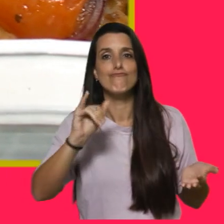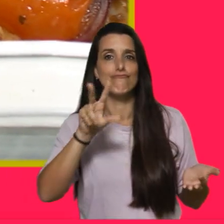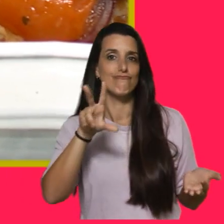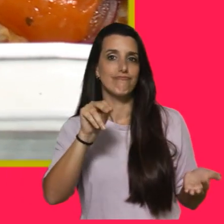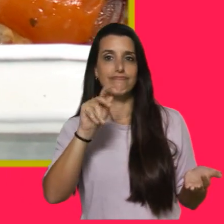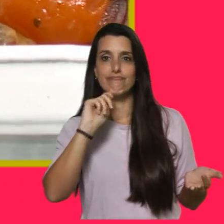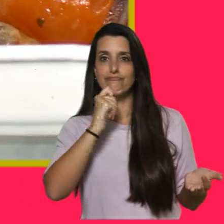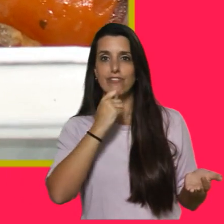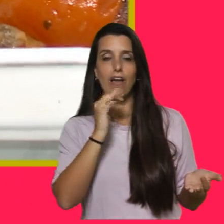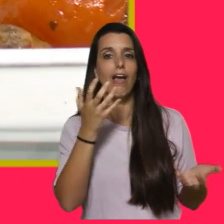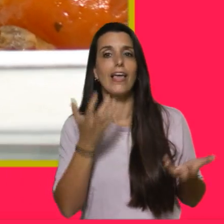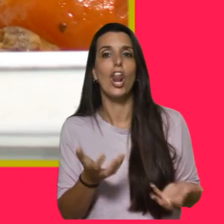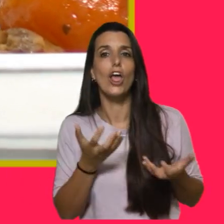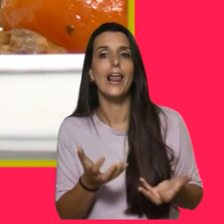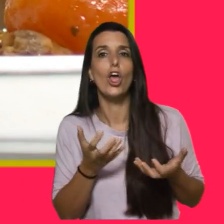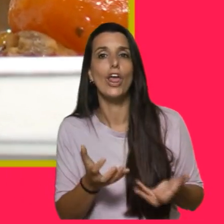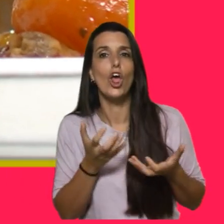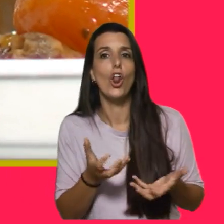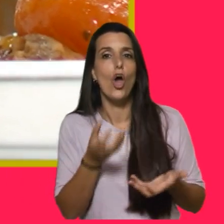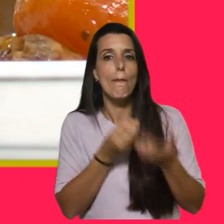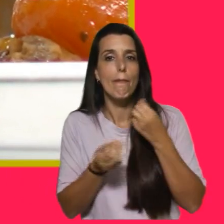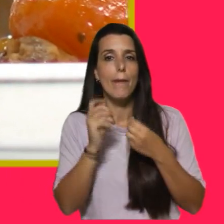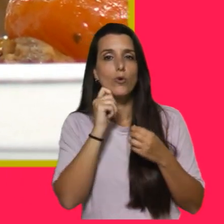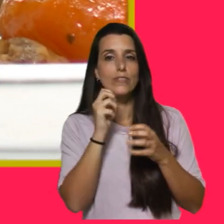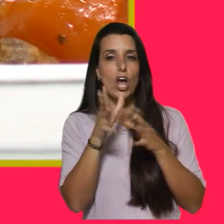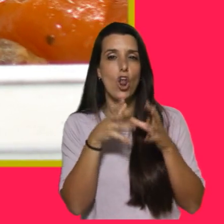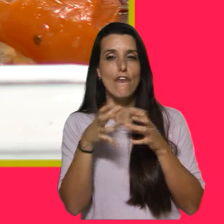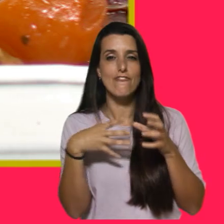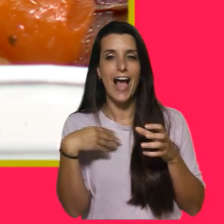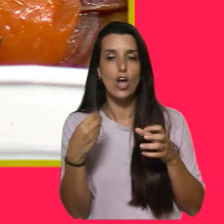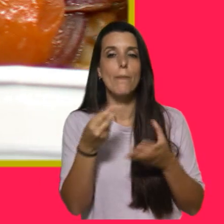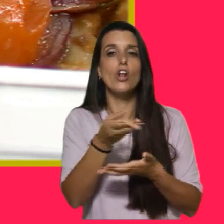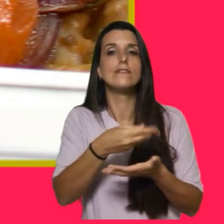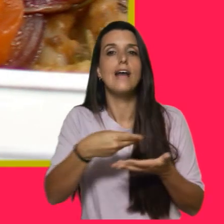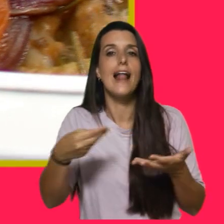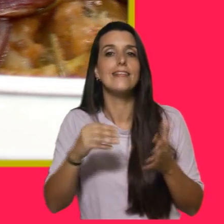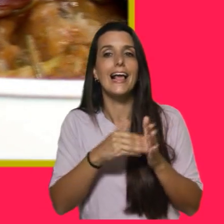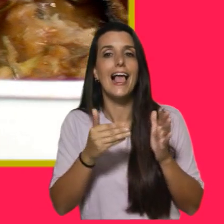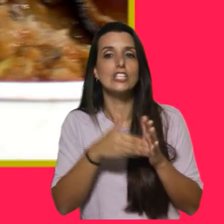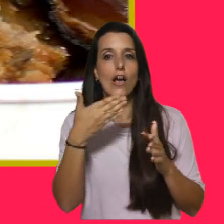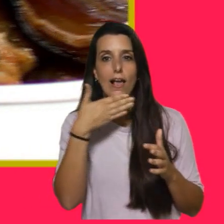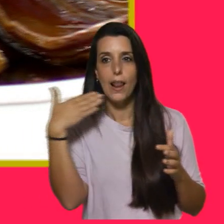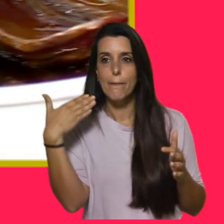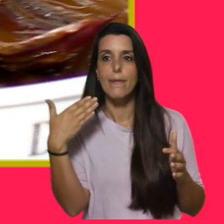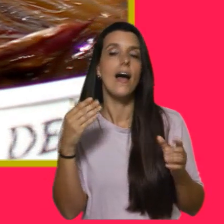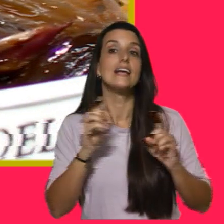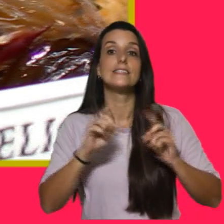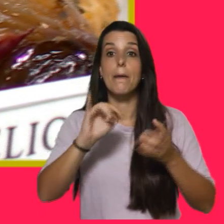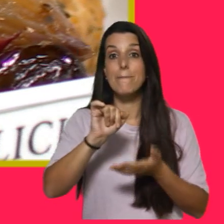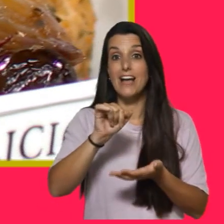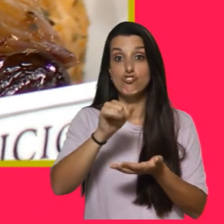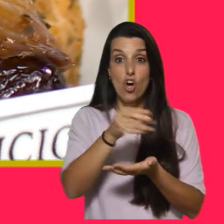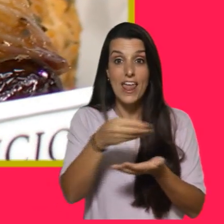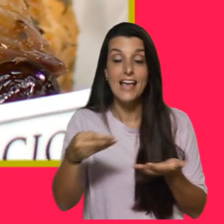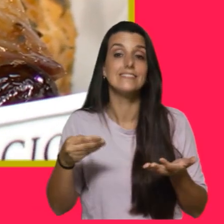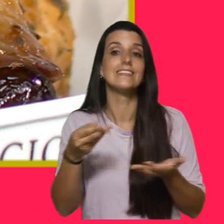Ahí están, mirá lo que son. Me da una gana de... Se empasta ahí el color como con el blanco, pero en realidad es una salsita hecha con queso crema. Sí. Sin mayonesa, sin